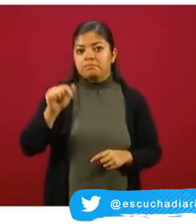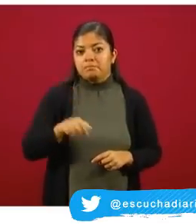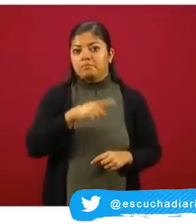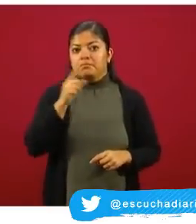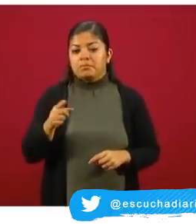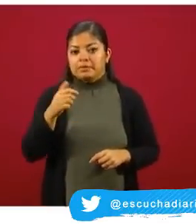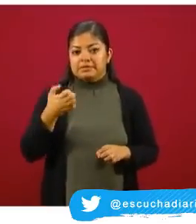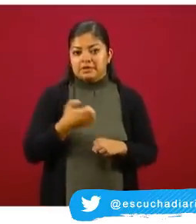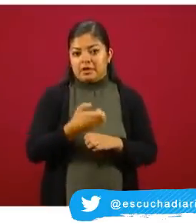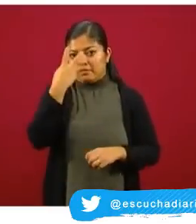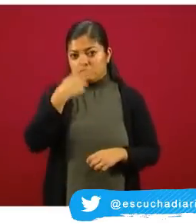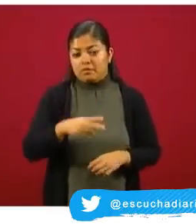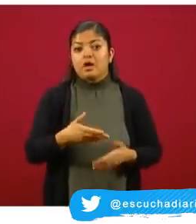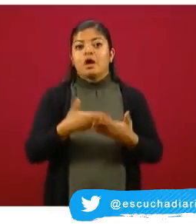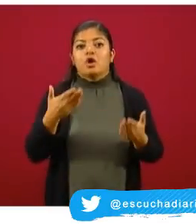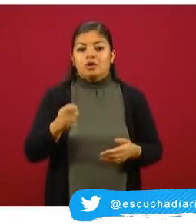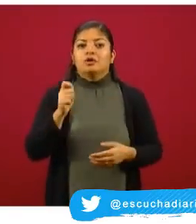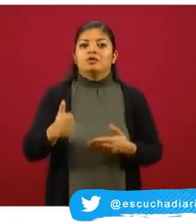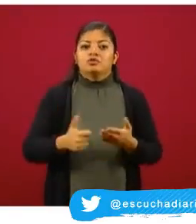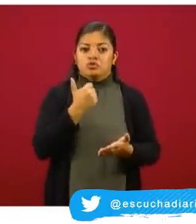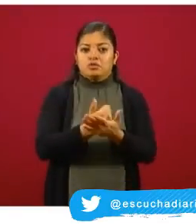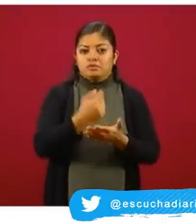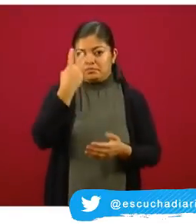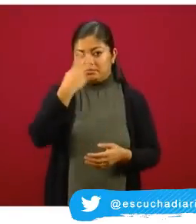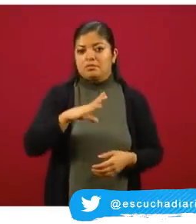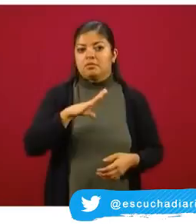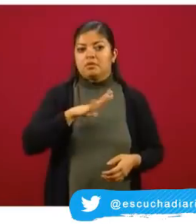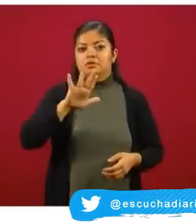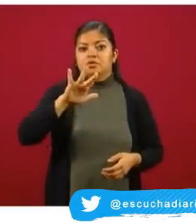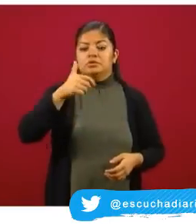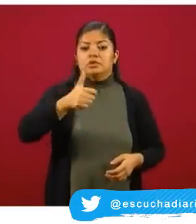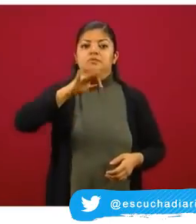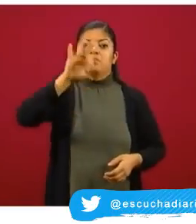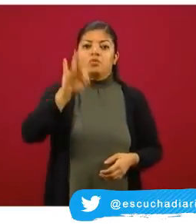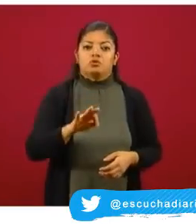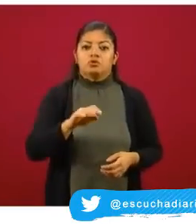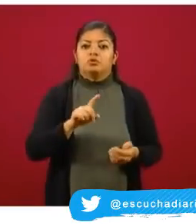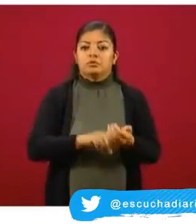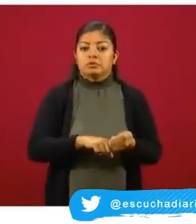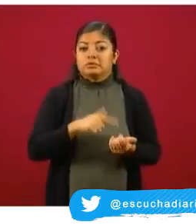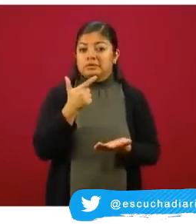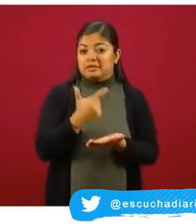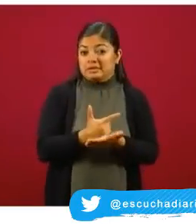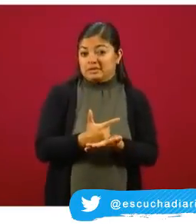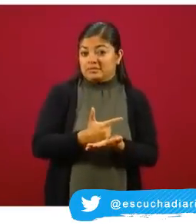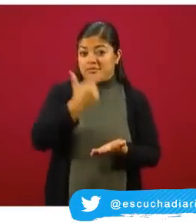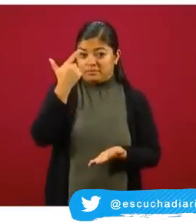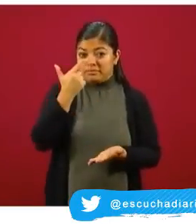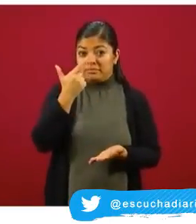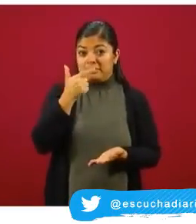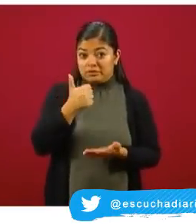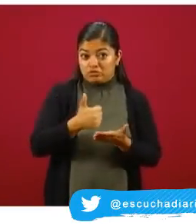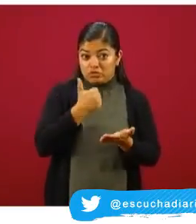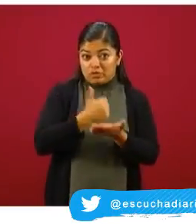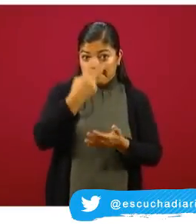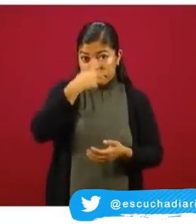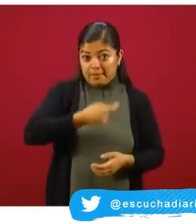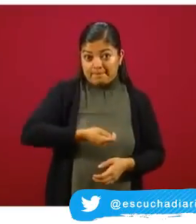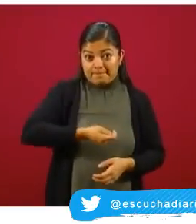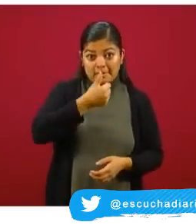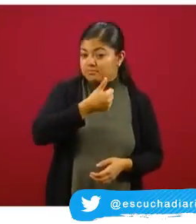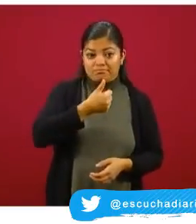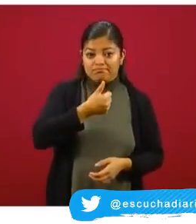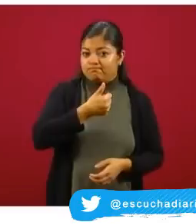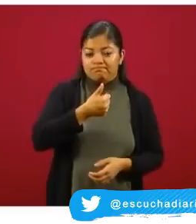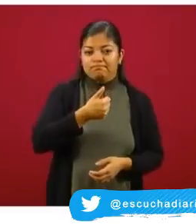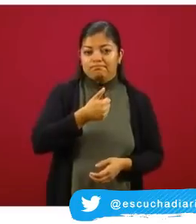de México y ahora está la Ciudad de México con 56%. En terapia intensiva ya no es la Ciudad de México el sitio